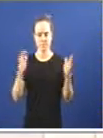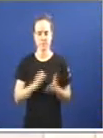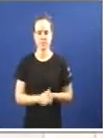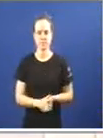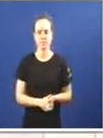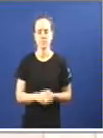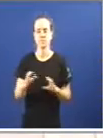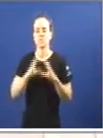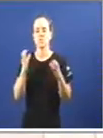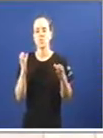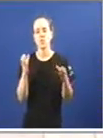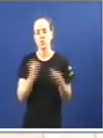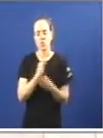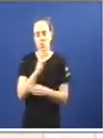grupo parlamentario popular señor núñez